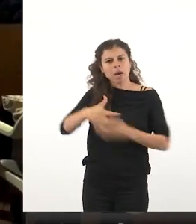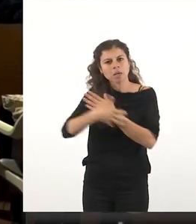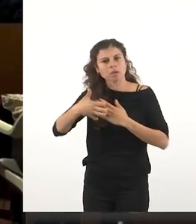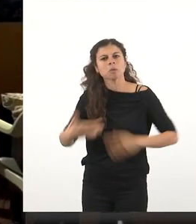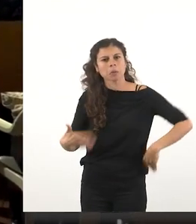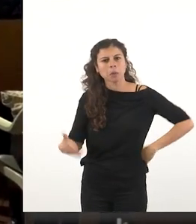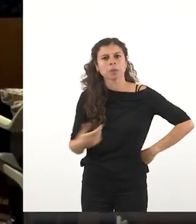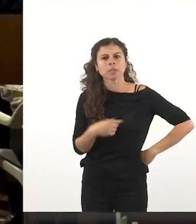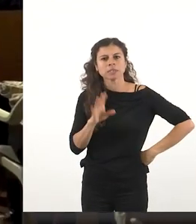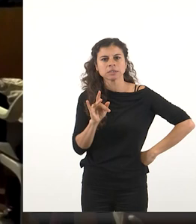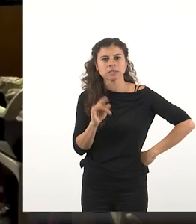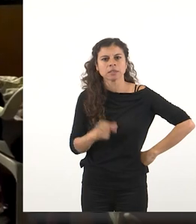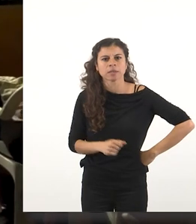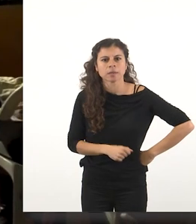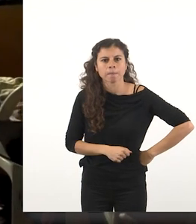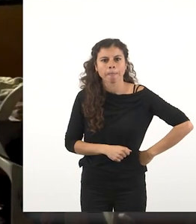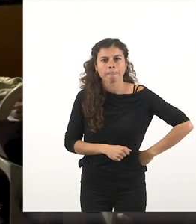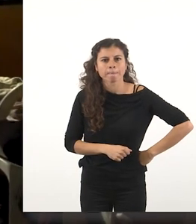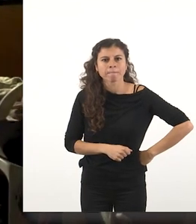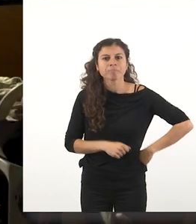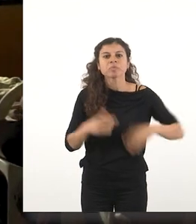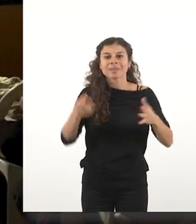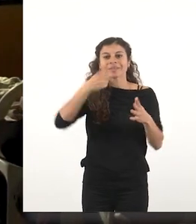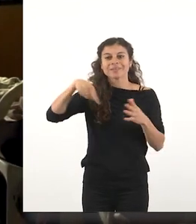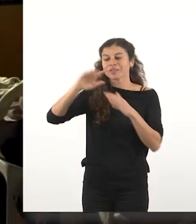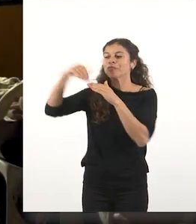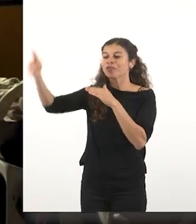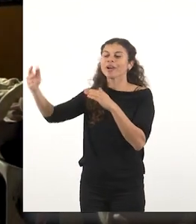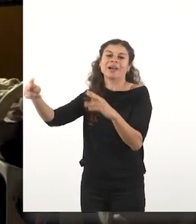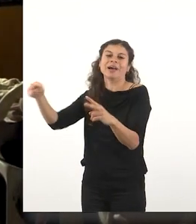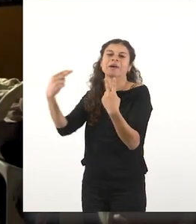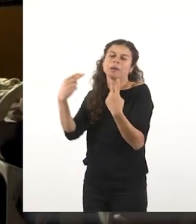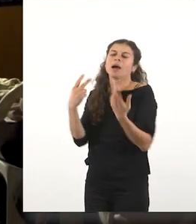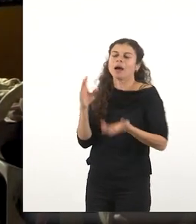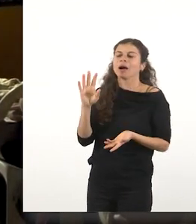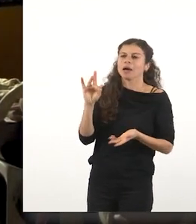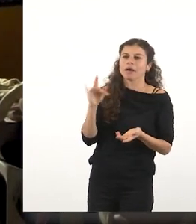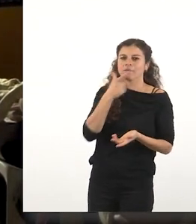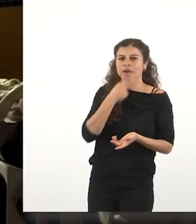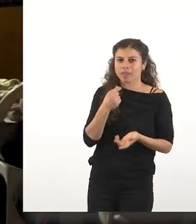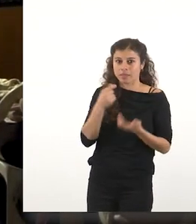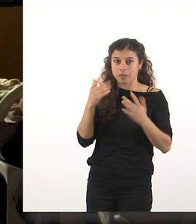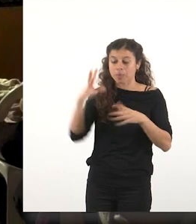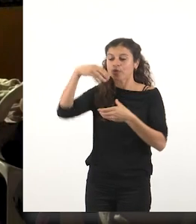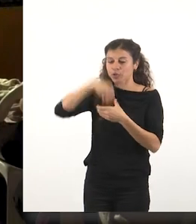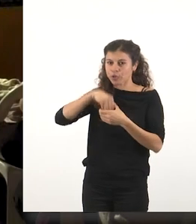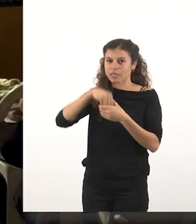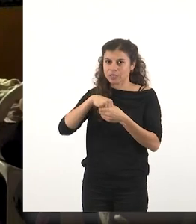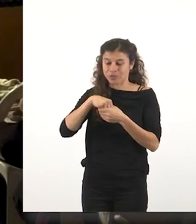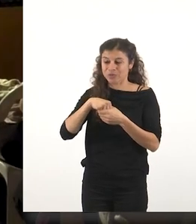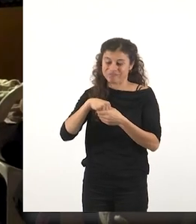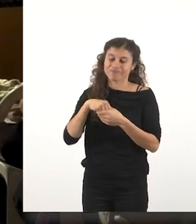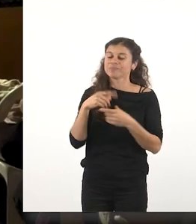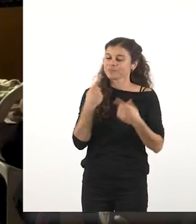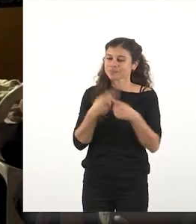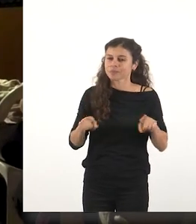estaba aguantando un tío que te hablaba como una mierda, hija. Es que desde fuera se ven muy guay las cosas, se ve de puta madre. Además, Antonio os acaba de mostrar una